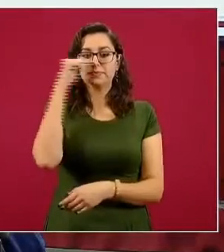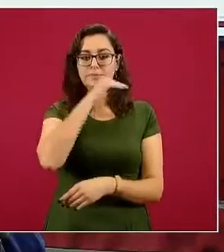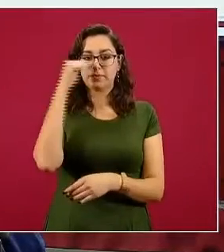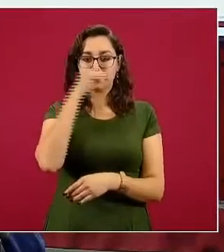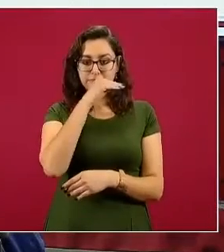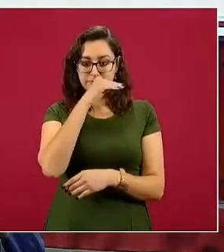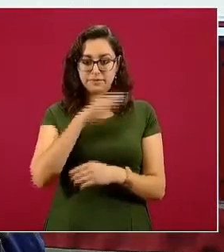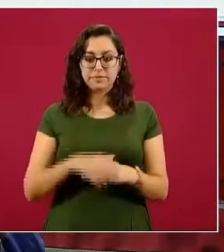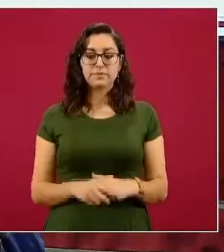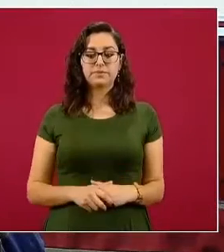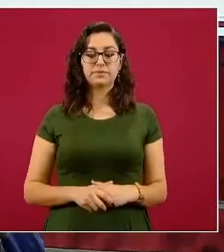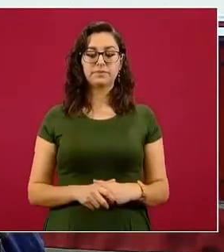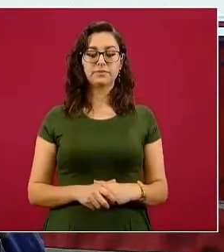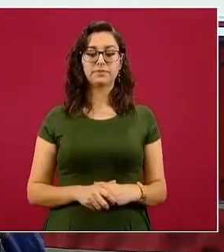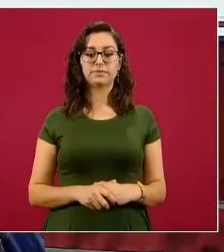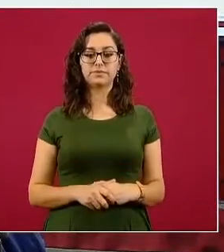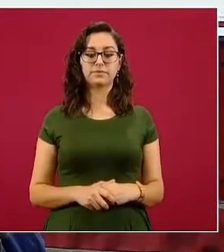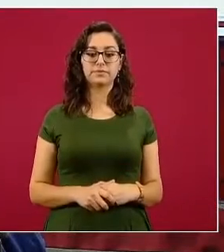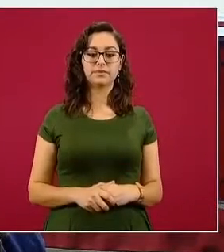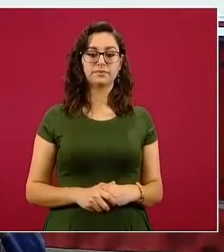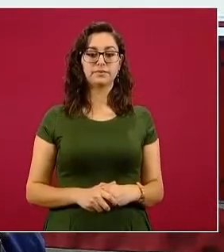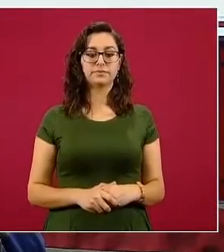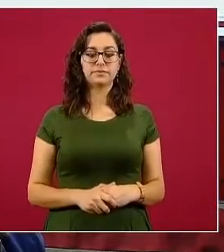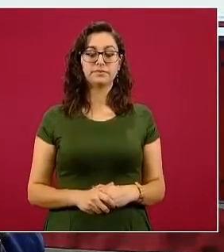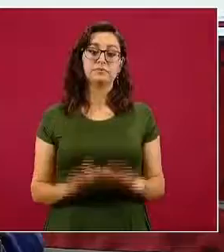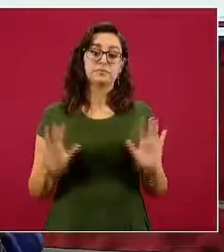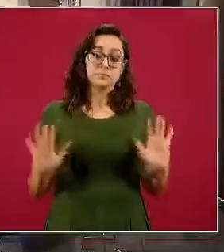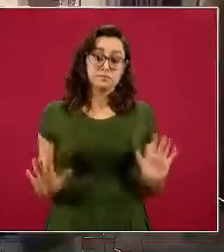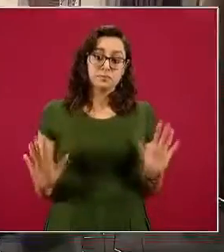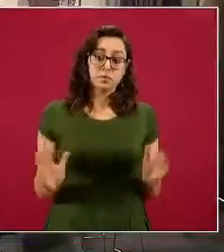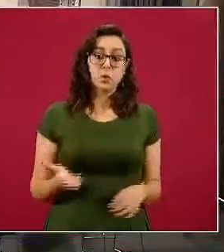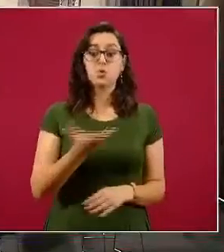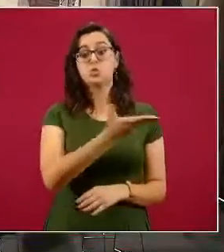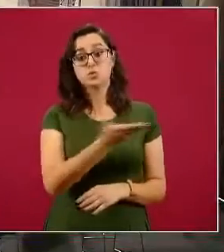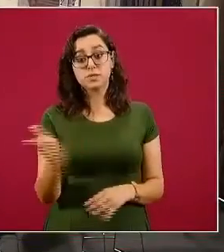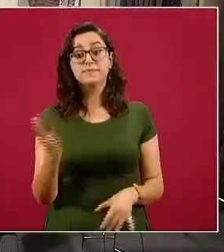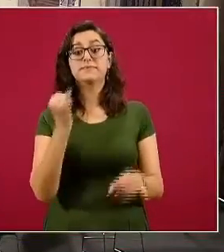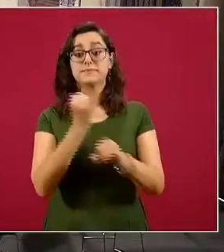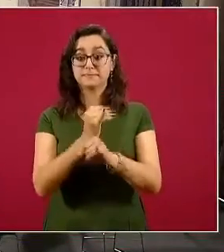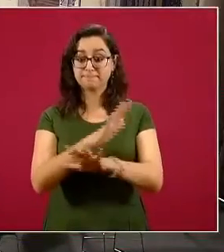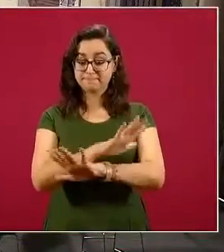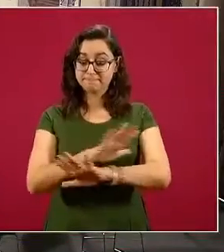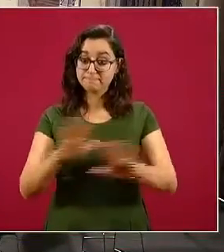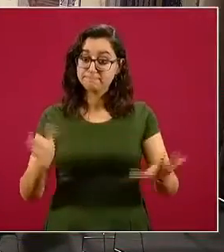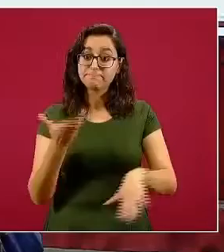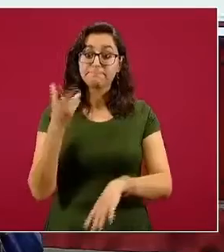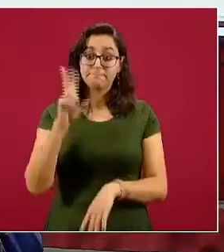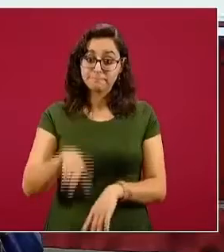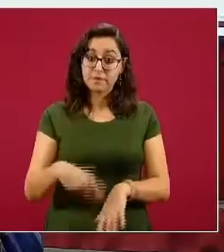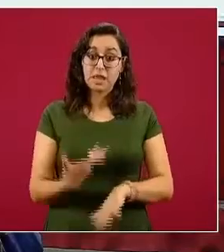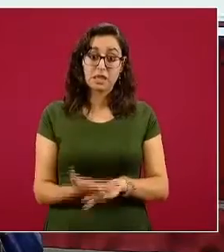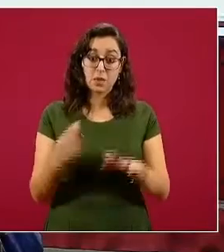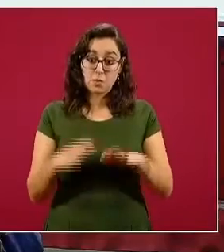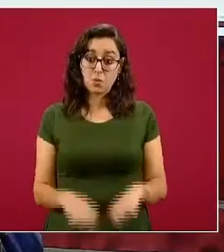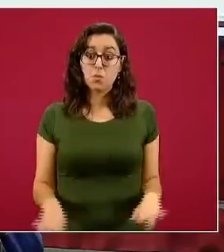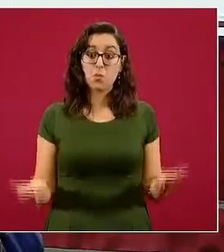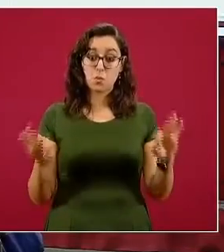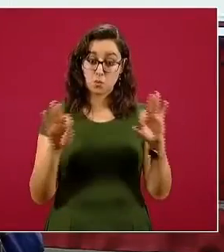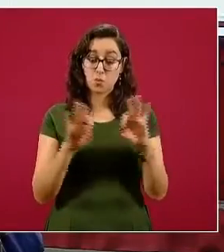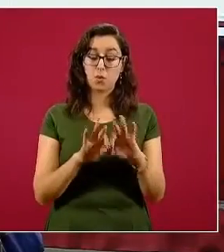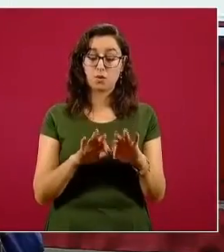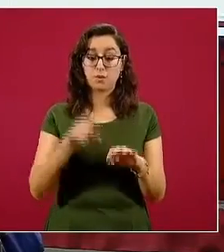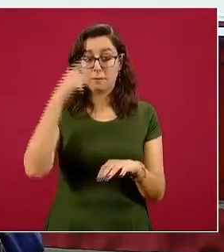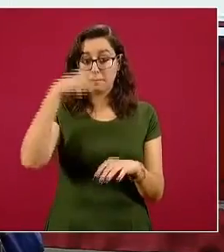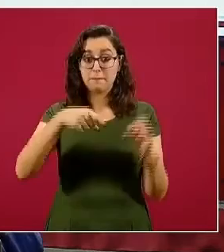Por lo cual, pues queda en ustedes esta información sumamente